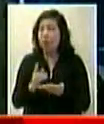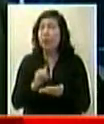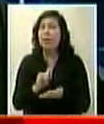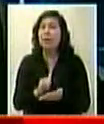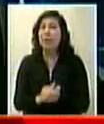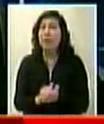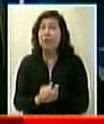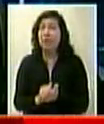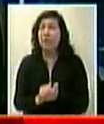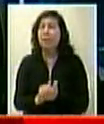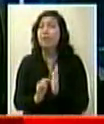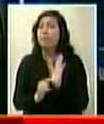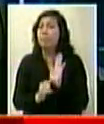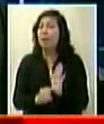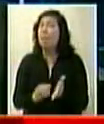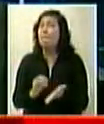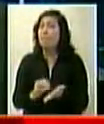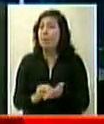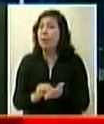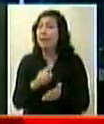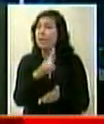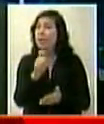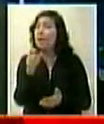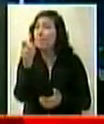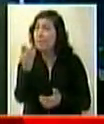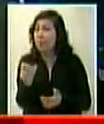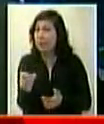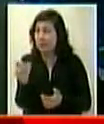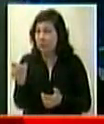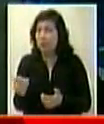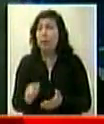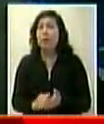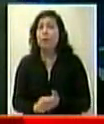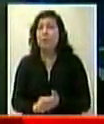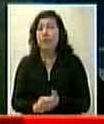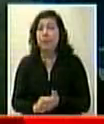que se presentaron más de 100 personas a